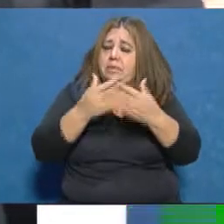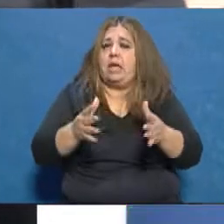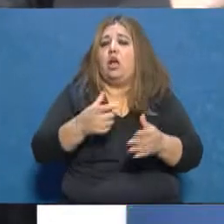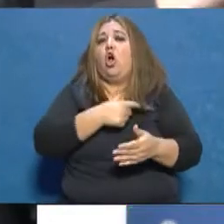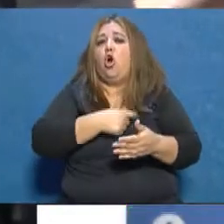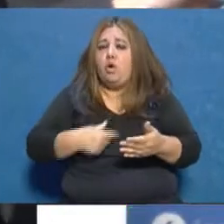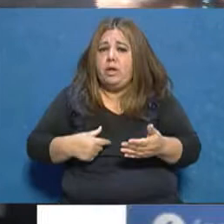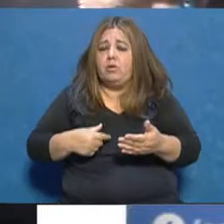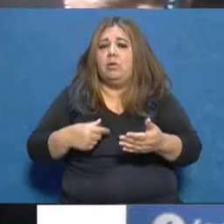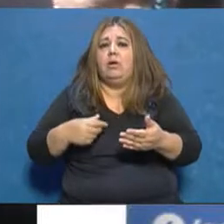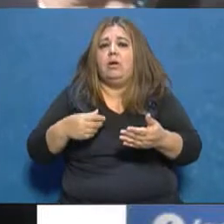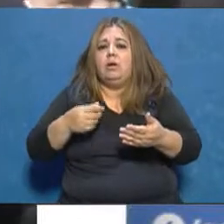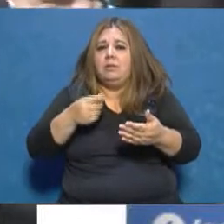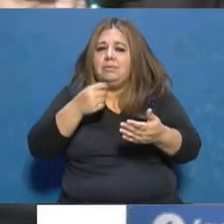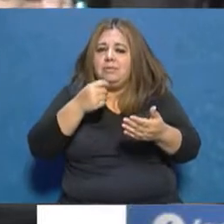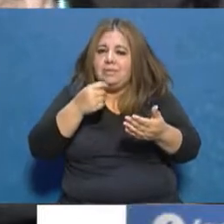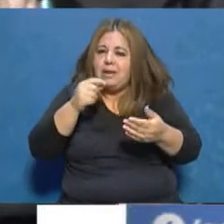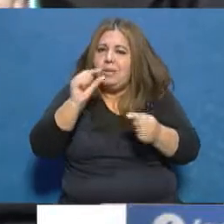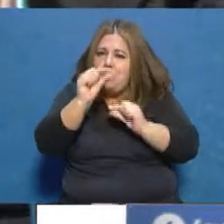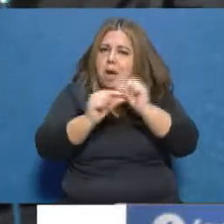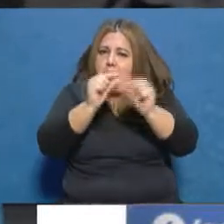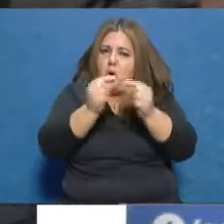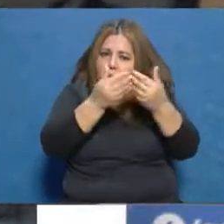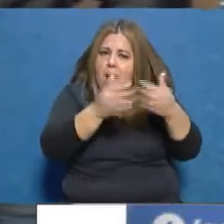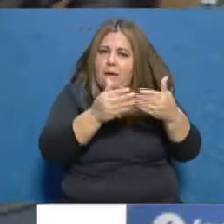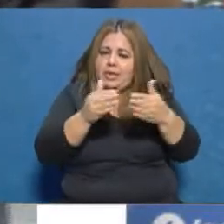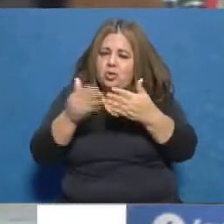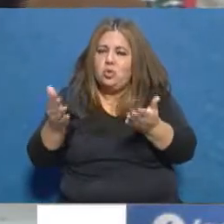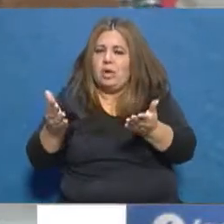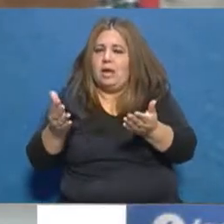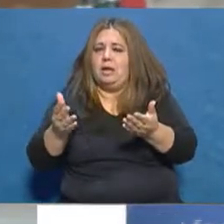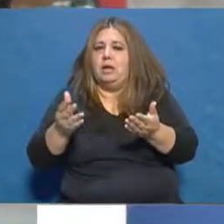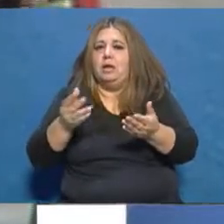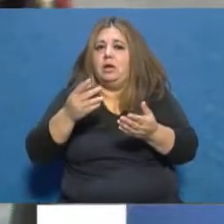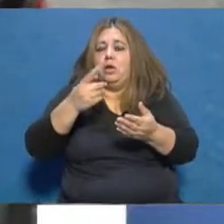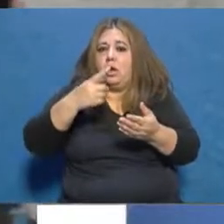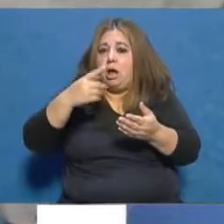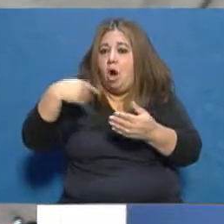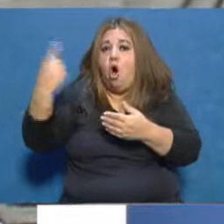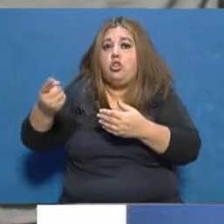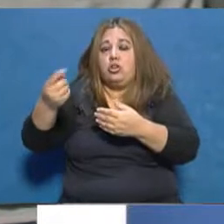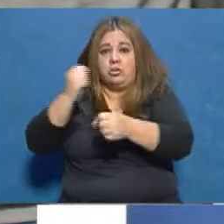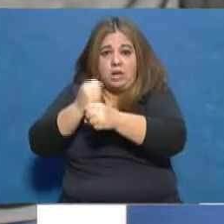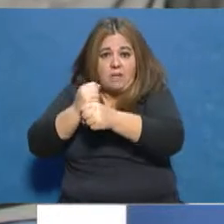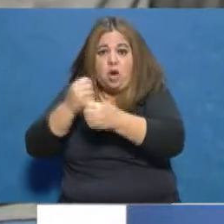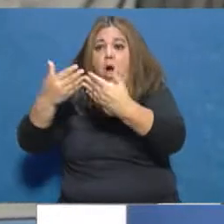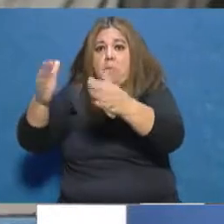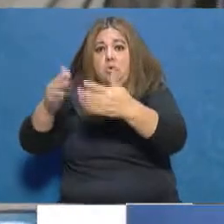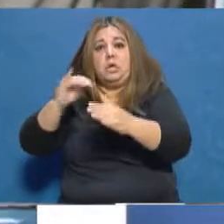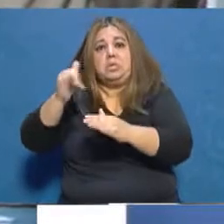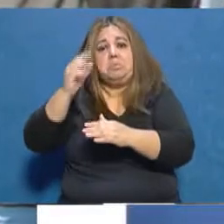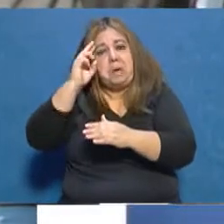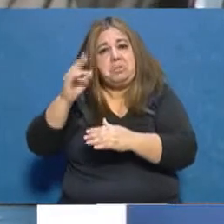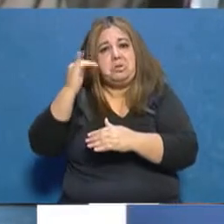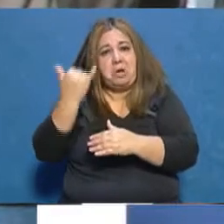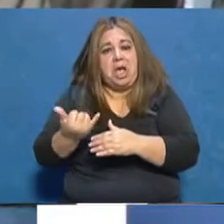a hacer algo por nosotros, porque realmente han abierto muchas actividades y nosotros merecemos también empezar a trabajar.